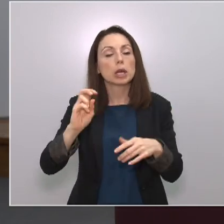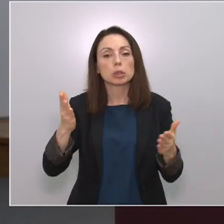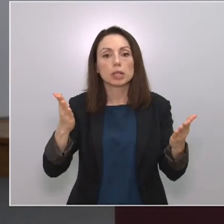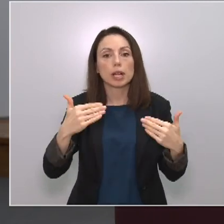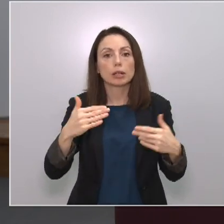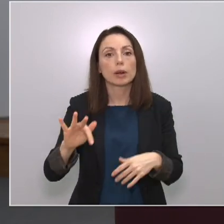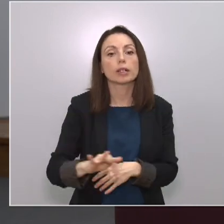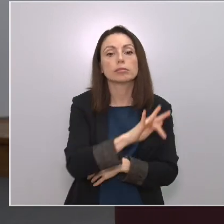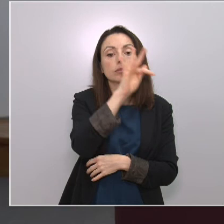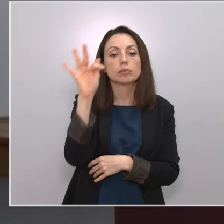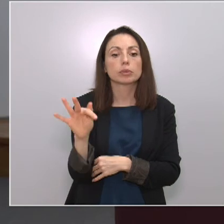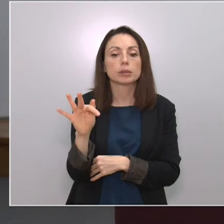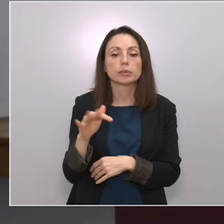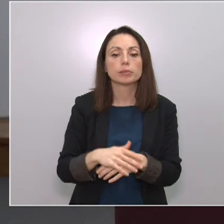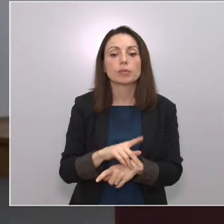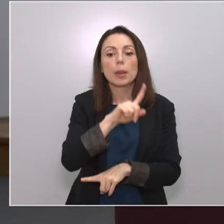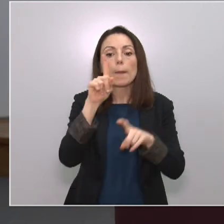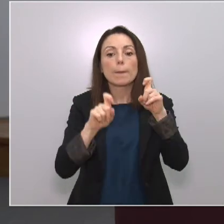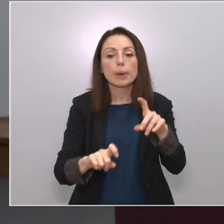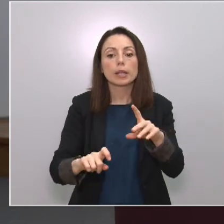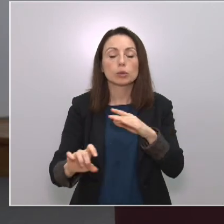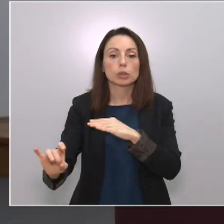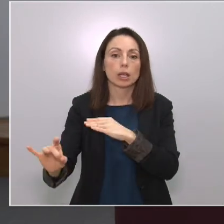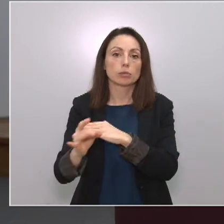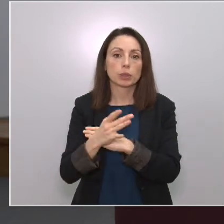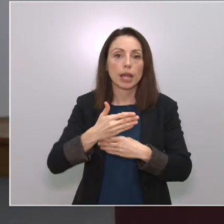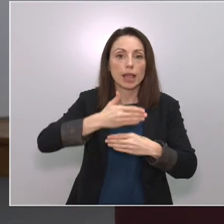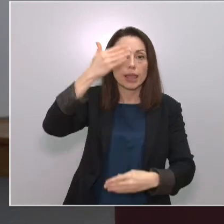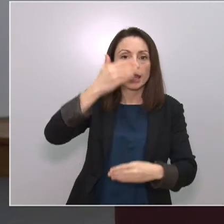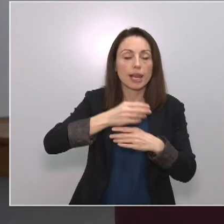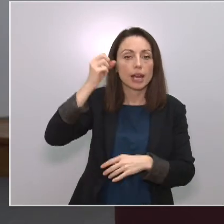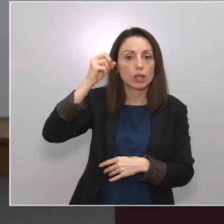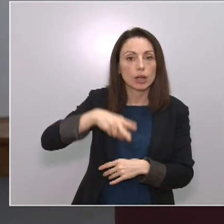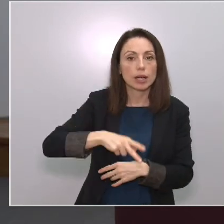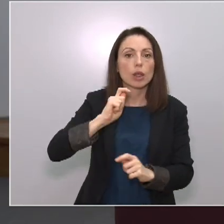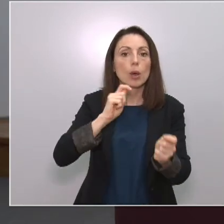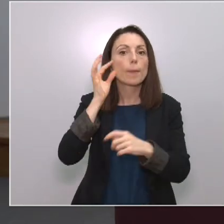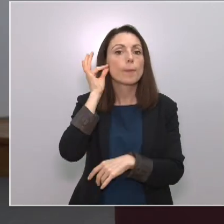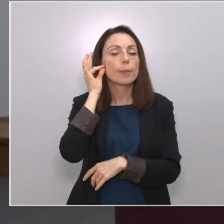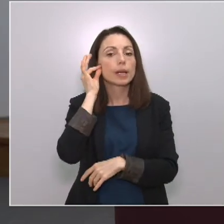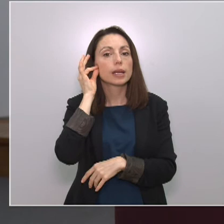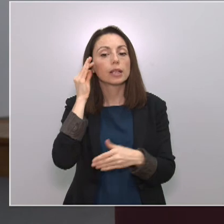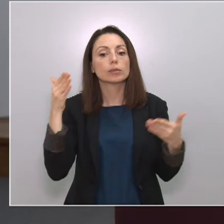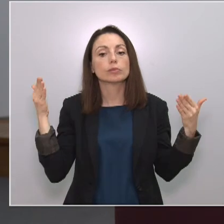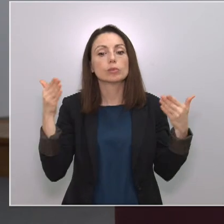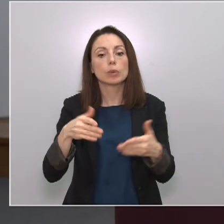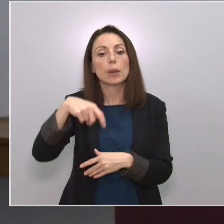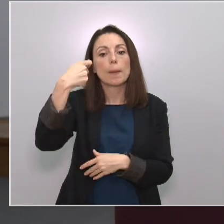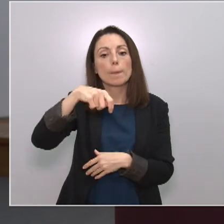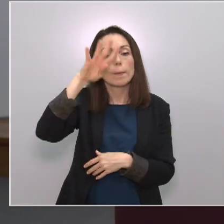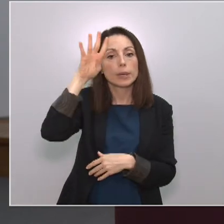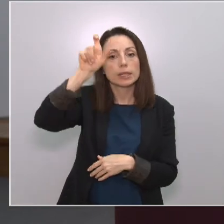vamos a dar lectura a unas preguntas que han enviado desde el diario La Razón, Carmen Quintero en concreto. Van dirigidas al presidente